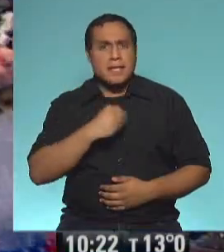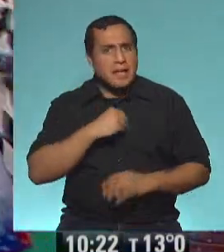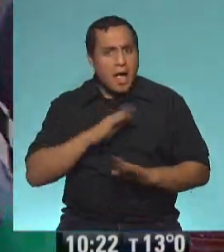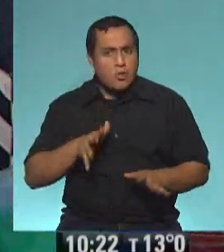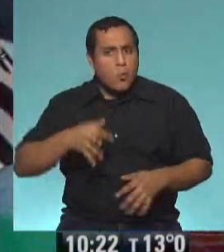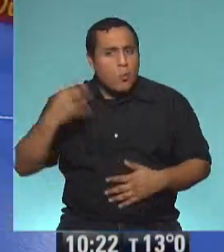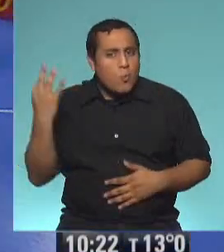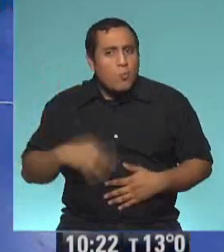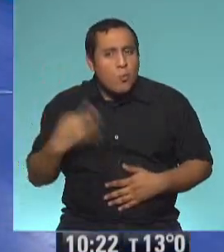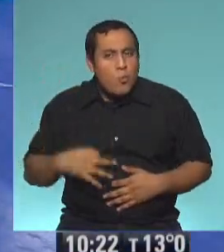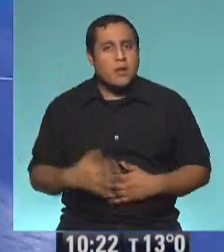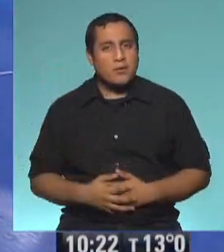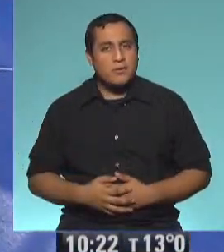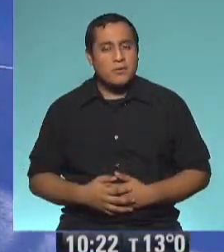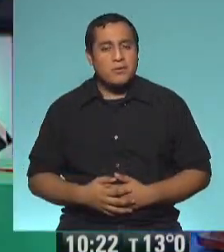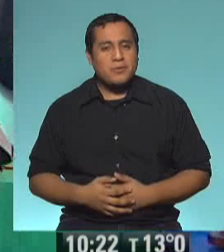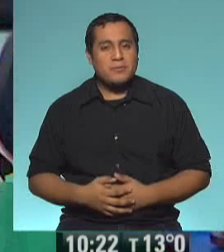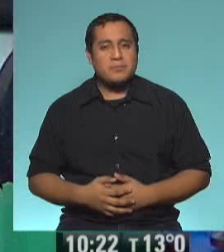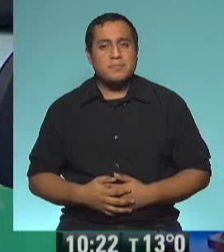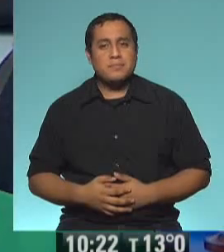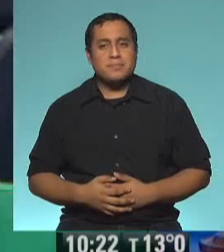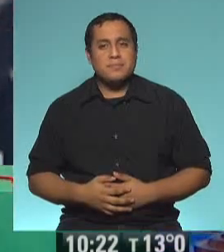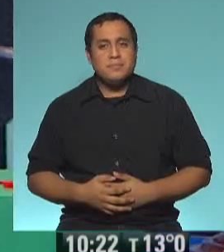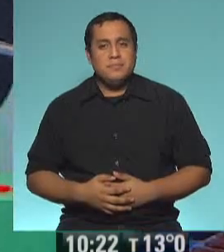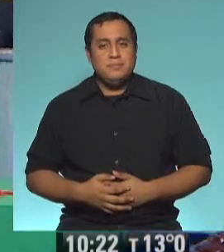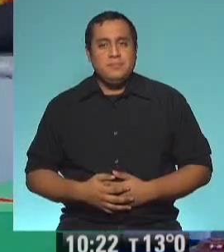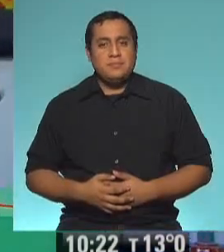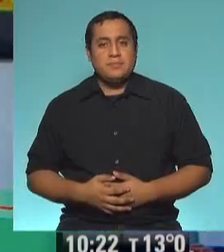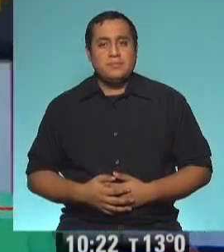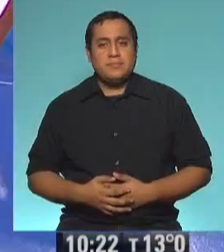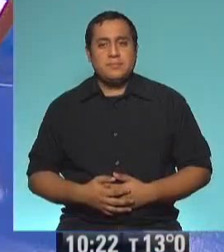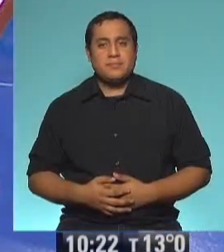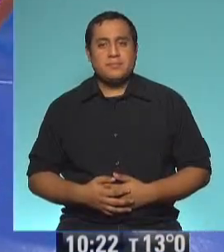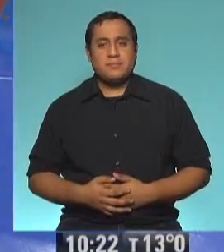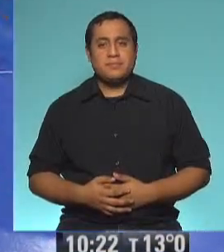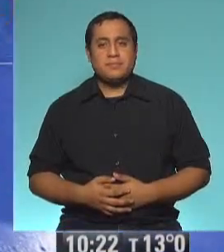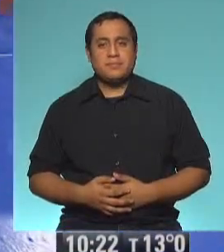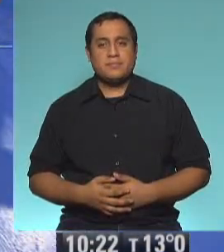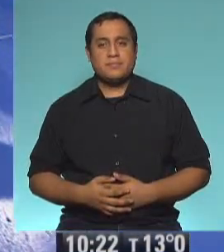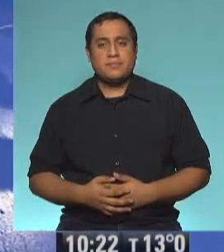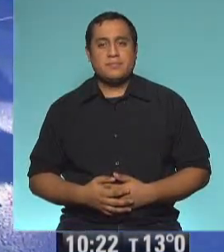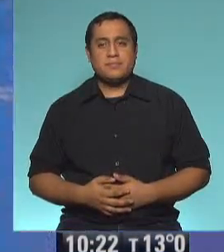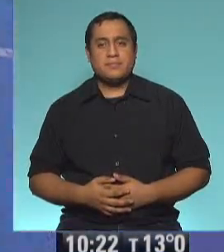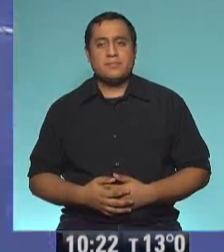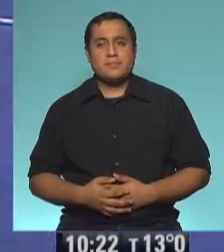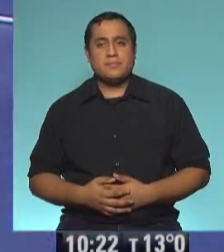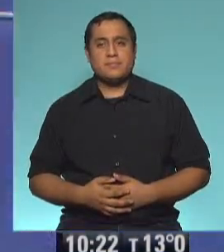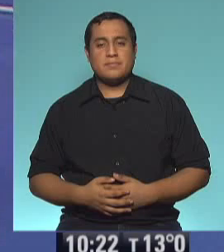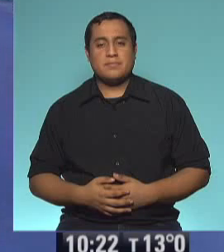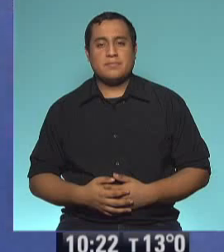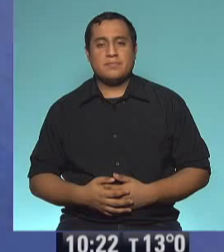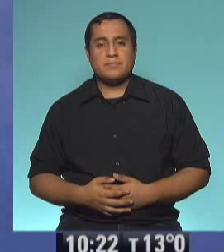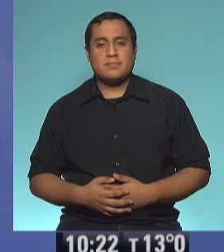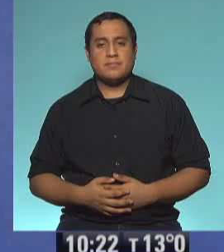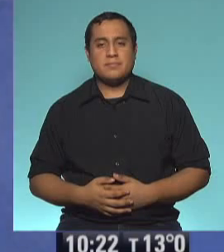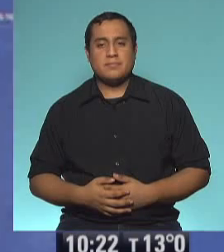bueno! O dos. Chan, chan, chan, chan, chan, chan. Dos. Chan, chan, chan, y como bailarina es una